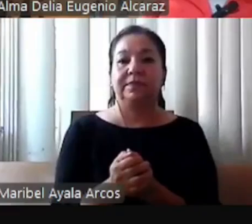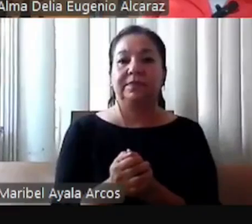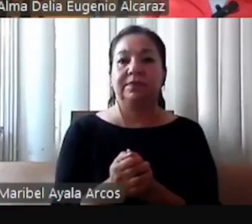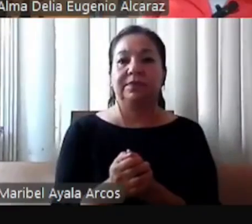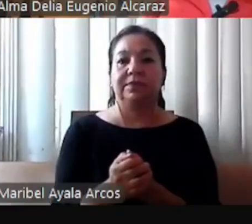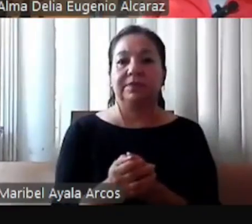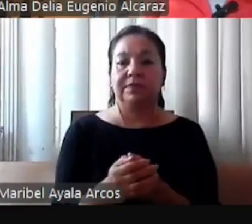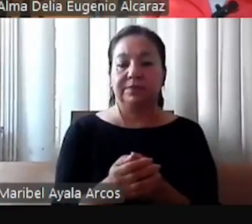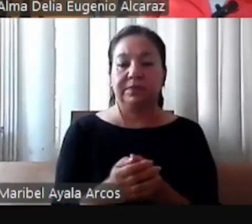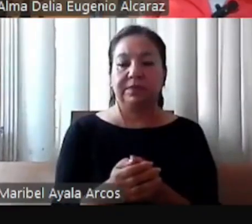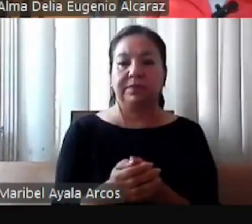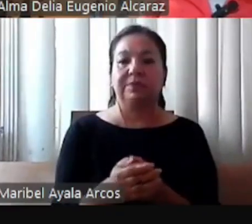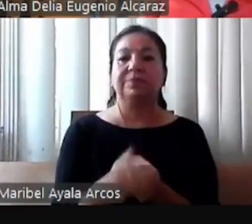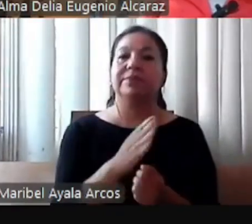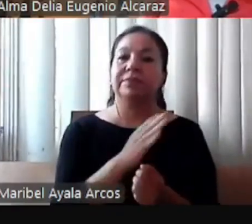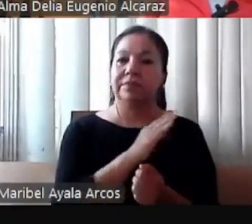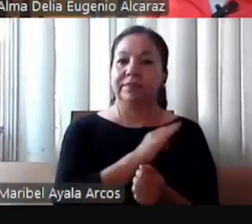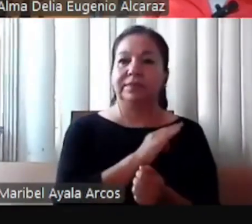pueda